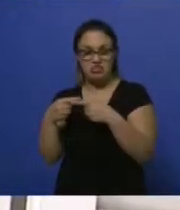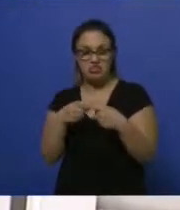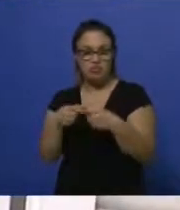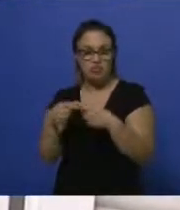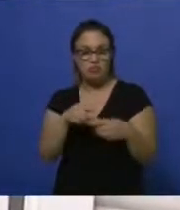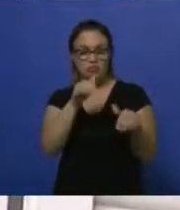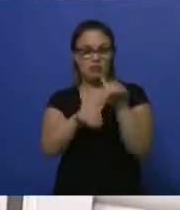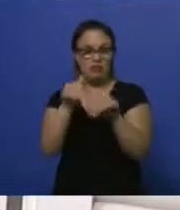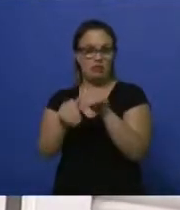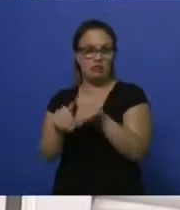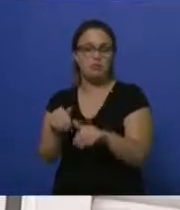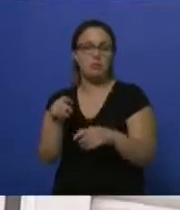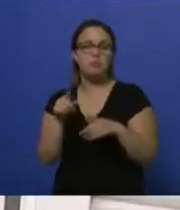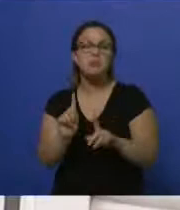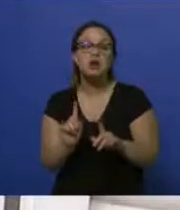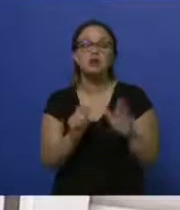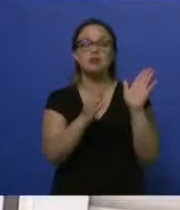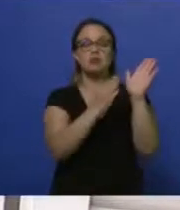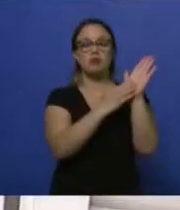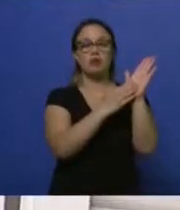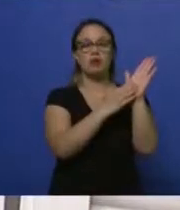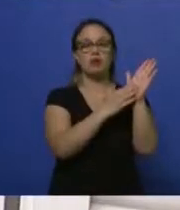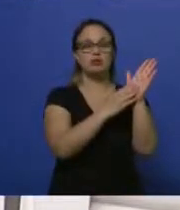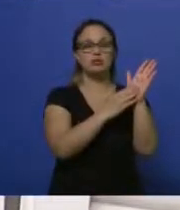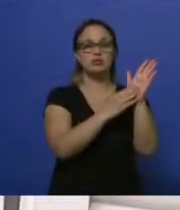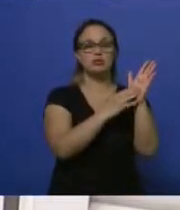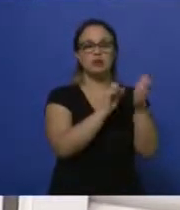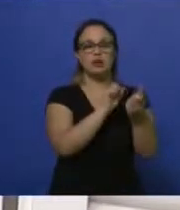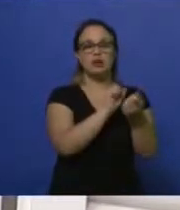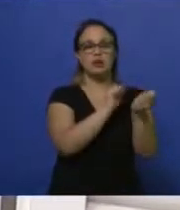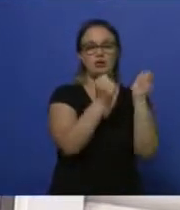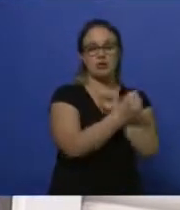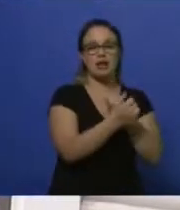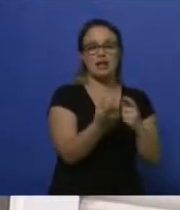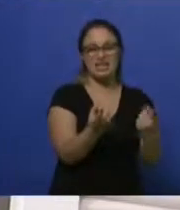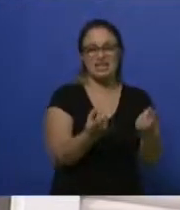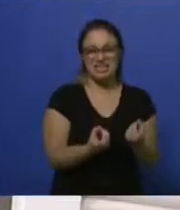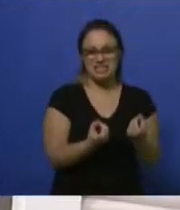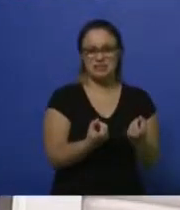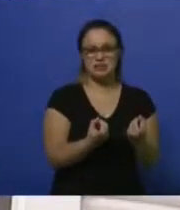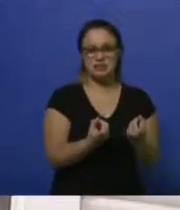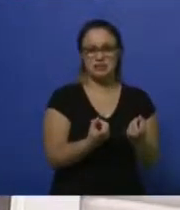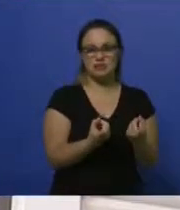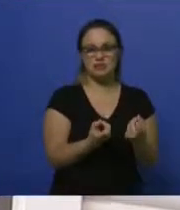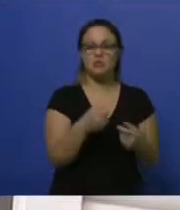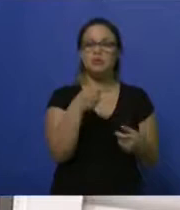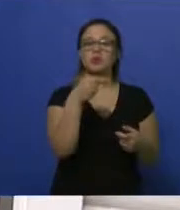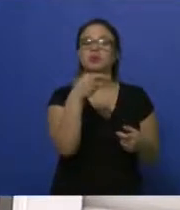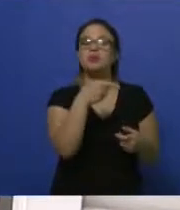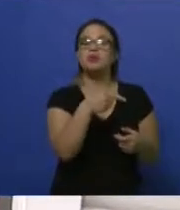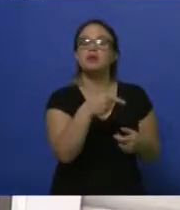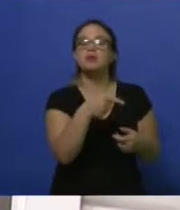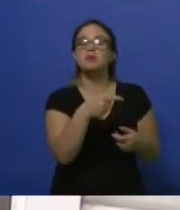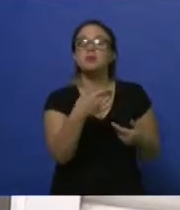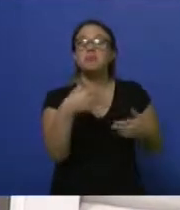Carta Orgánica necesita ser reformulada en muchísimos aspectos. Lo que estamos viendo es si esto que se lanzó el otro día es una mera especulación política o hay